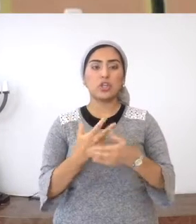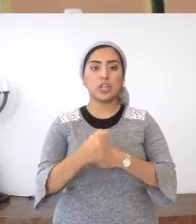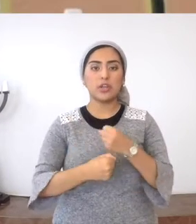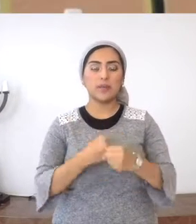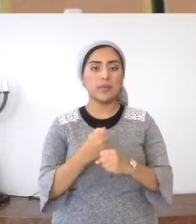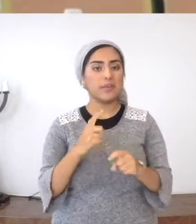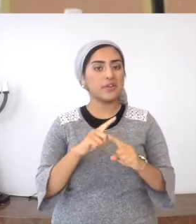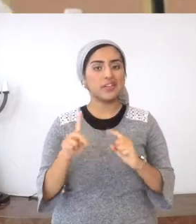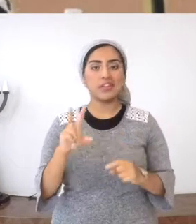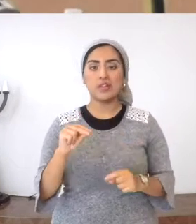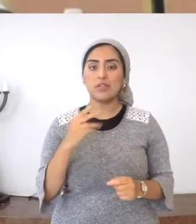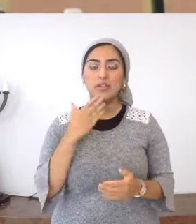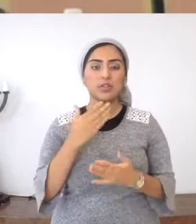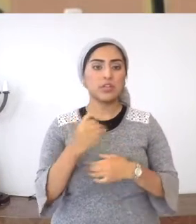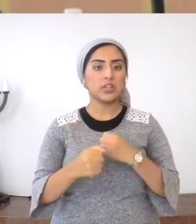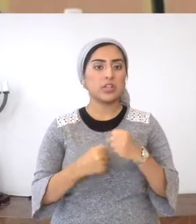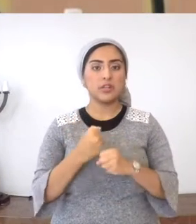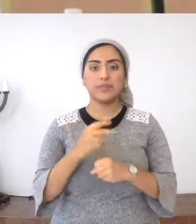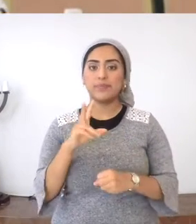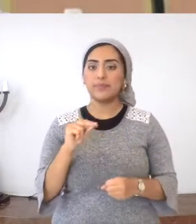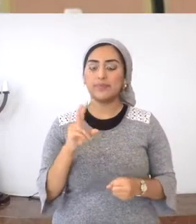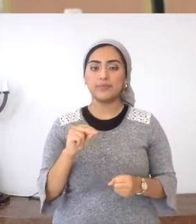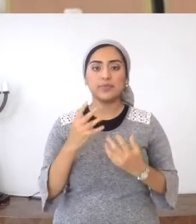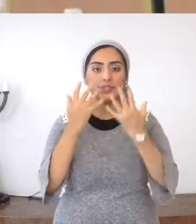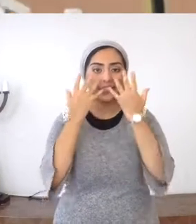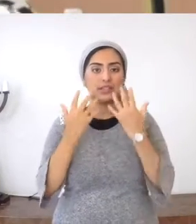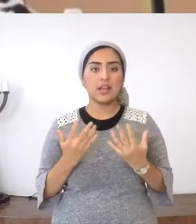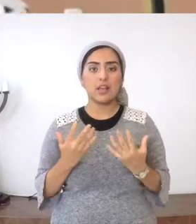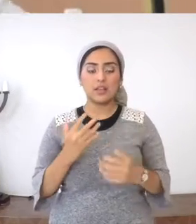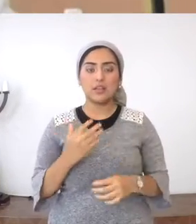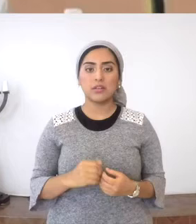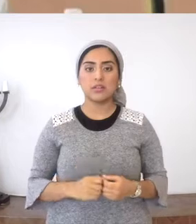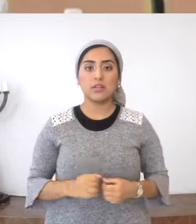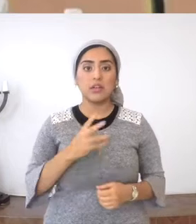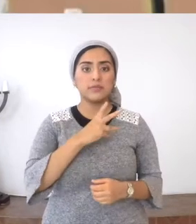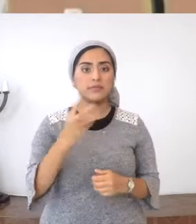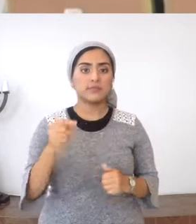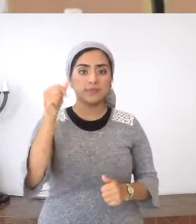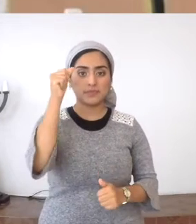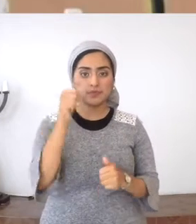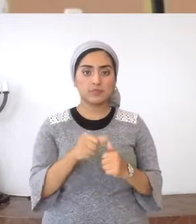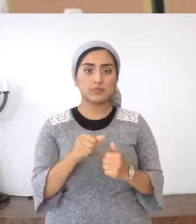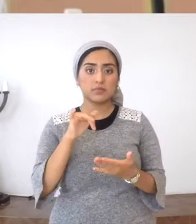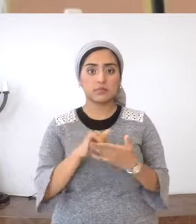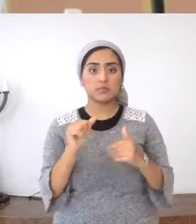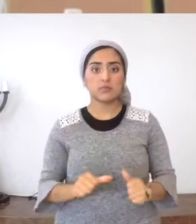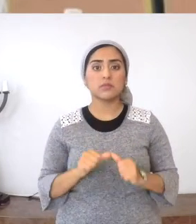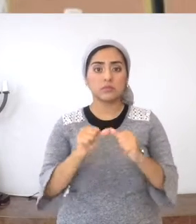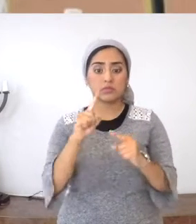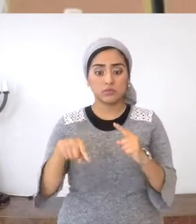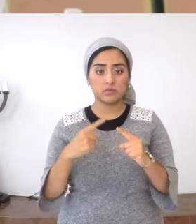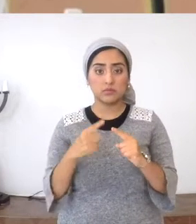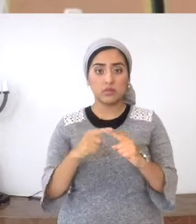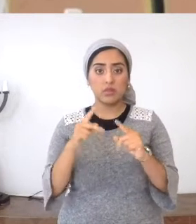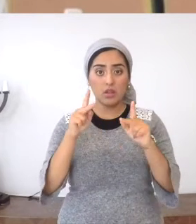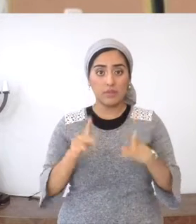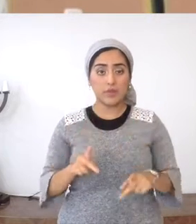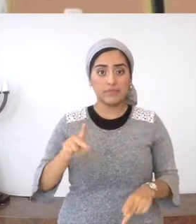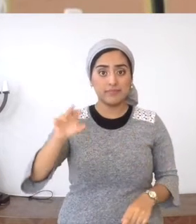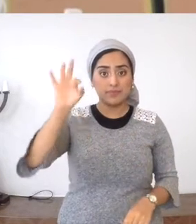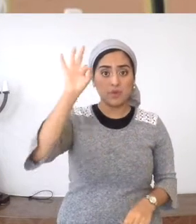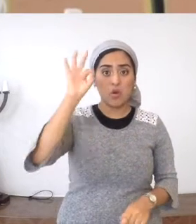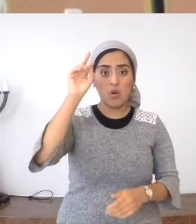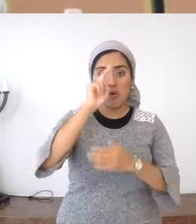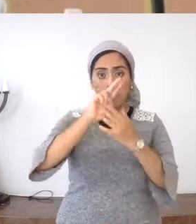Tová No desgraciadamente No va a haber Shana Tová Con todo esto Desgraciadamente Y recuerda Que siempre